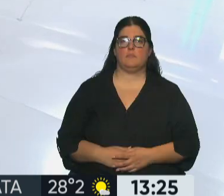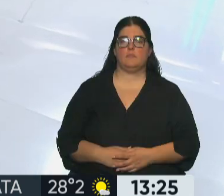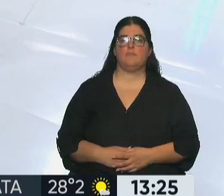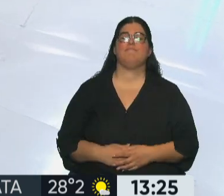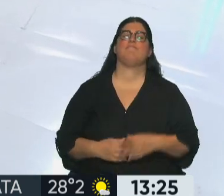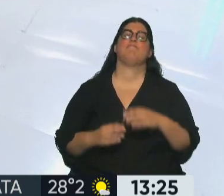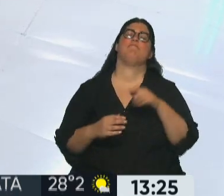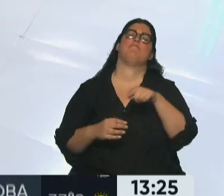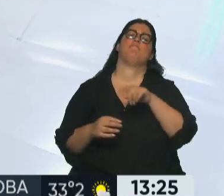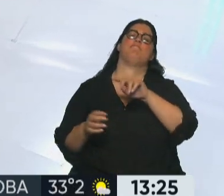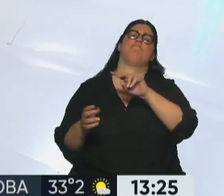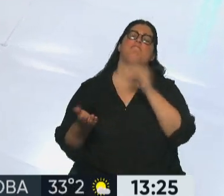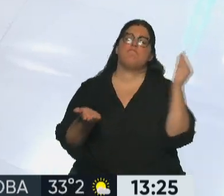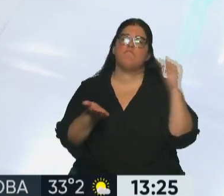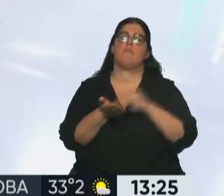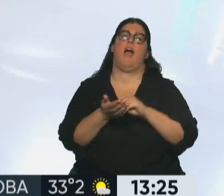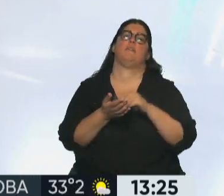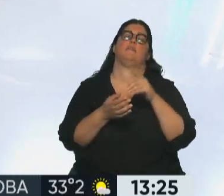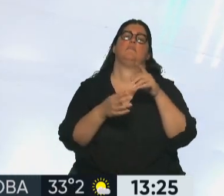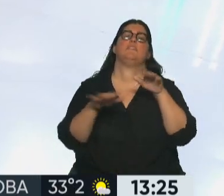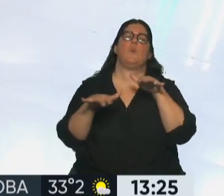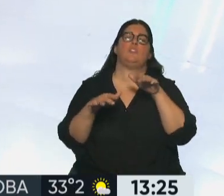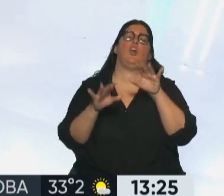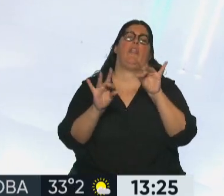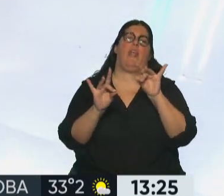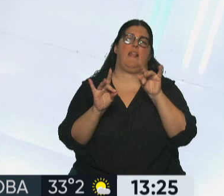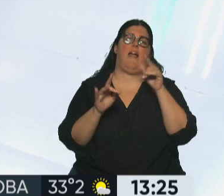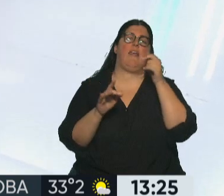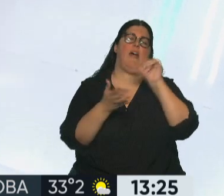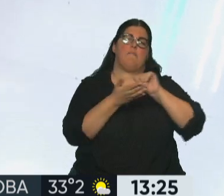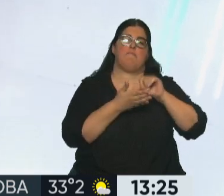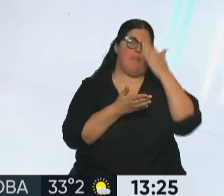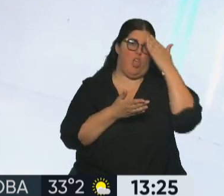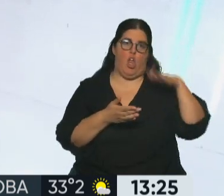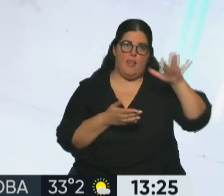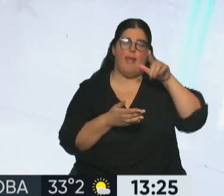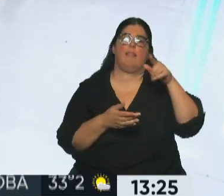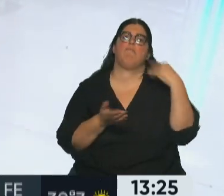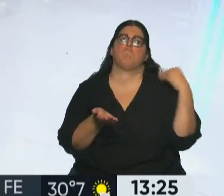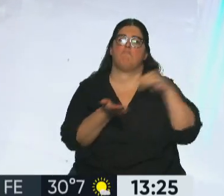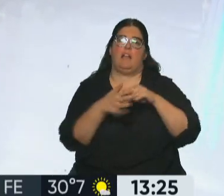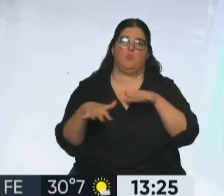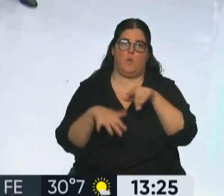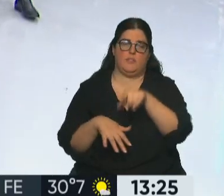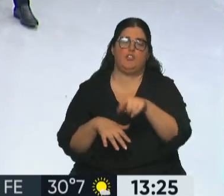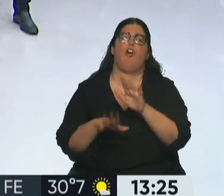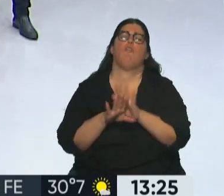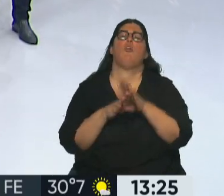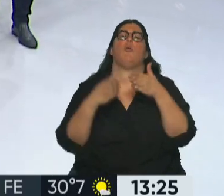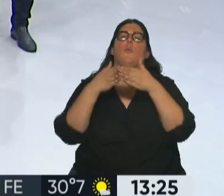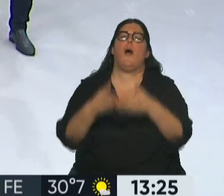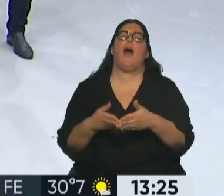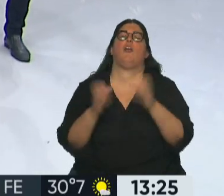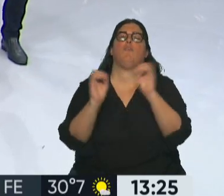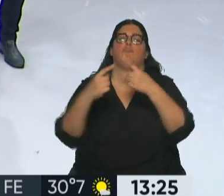un nuevo capítulo se suma la delicada situación en medio oriente El ataque a barcos de carga tanto israelíes como internacionales